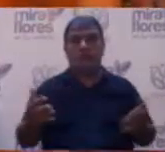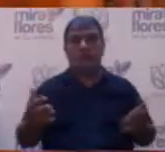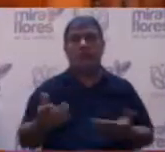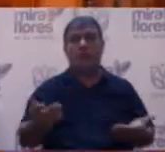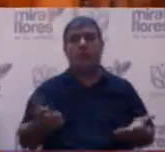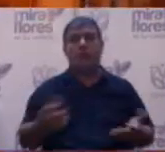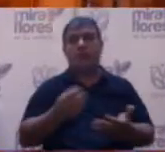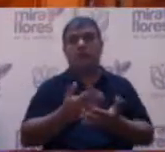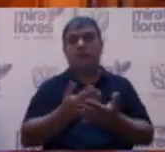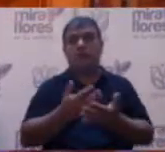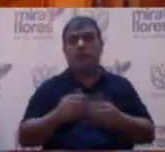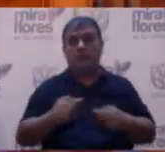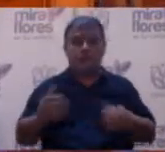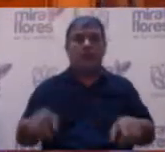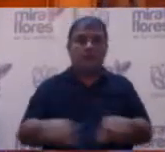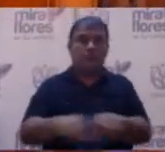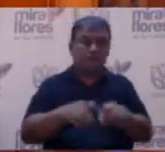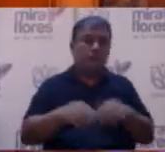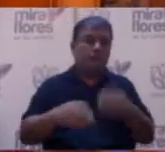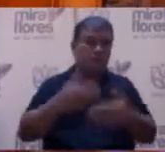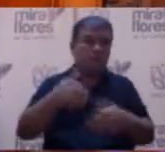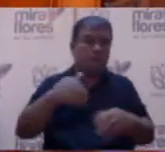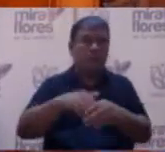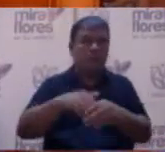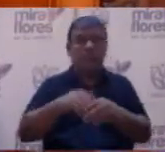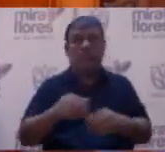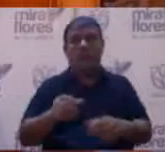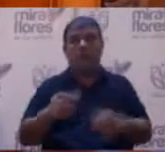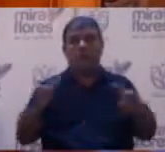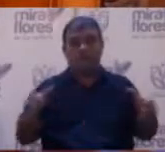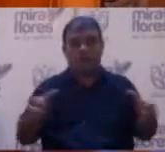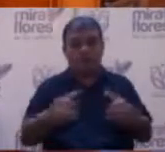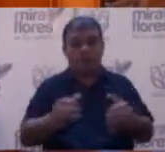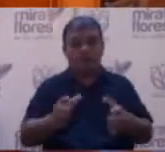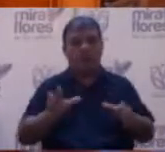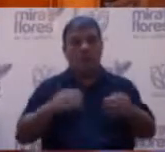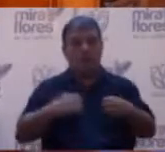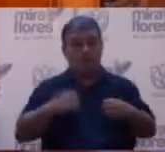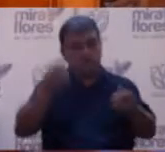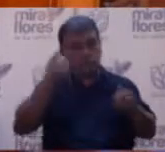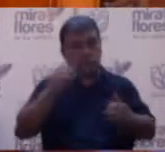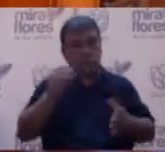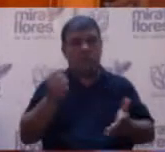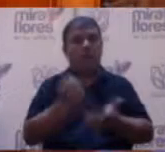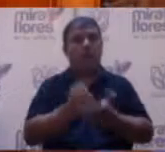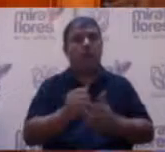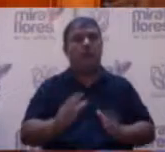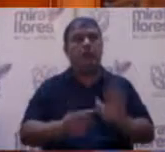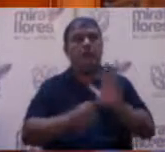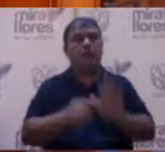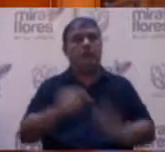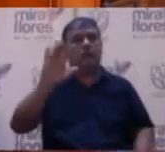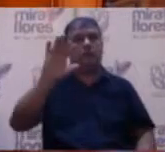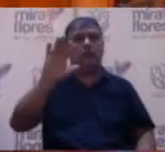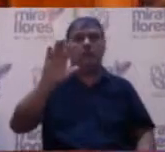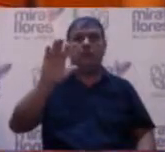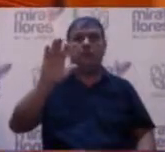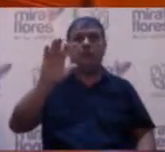intervenciones, también procederemos a votar. Aquellos miembros del Consejo que estén a favor de aprobar el proyecto mencionado, si no se expresa la señal de